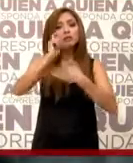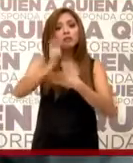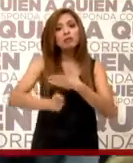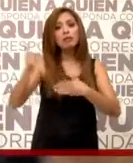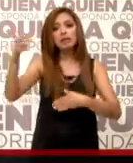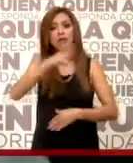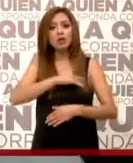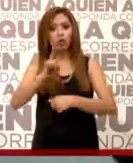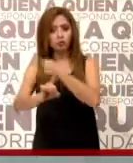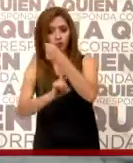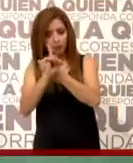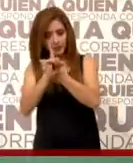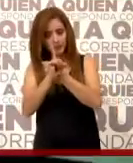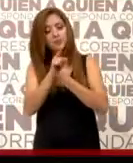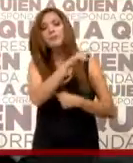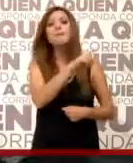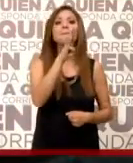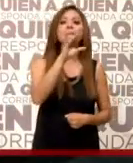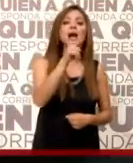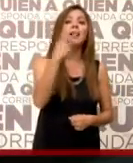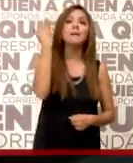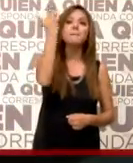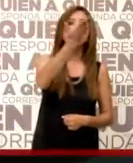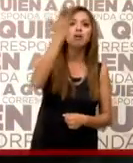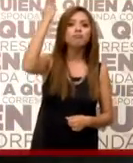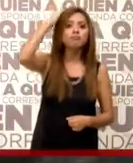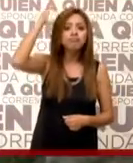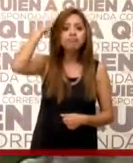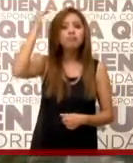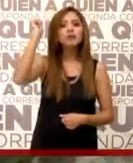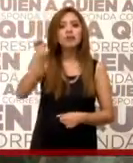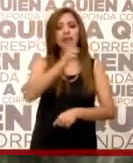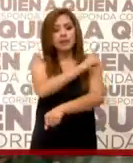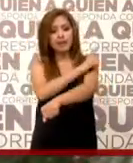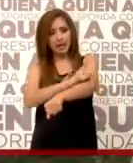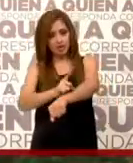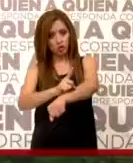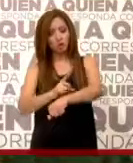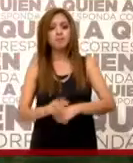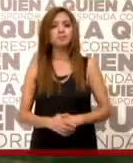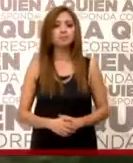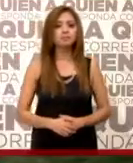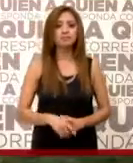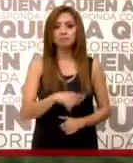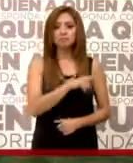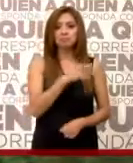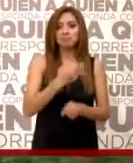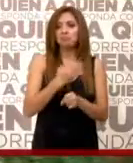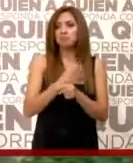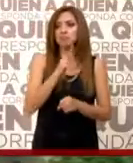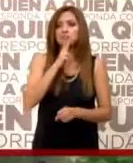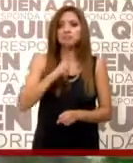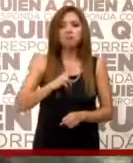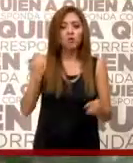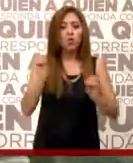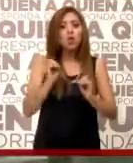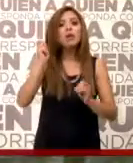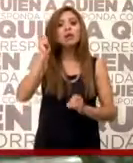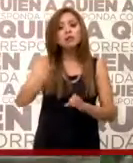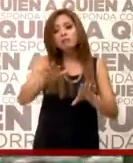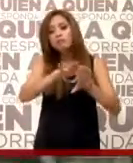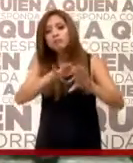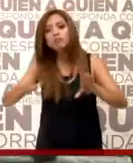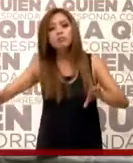Asegura la señora Blanca que han buscado el apoyo de las autoridades de la delegación. No nos dan una resolución porque dicen que el terreno es